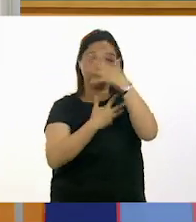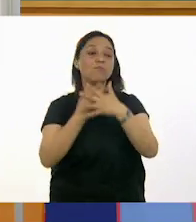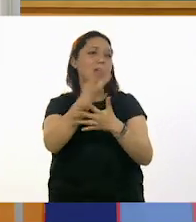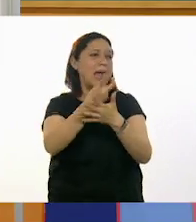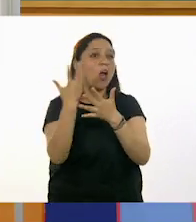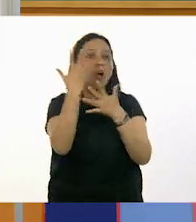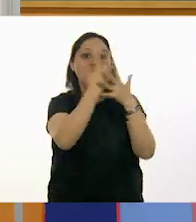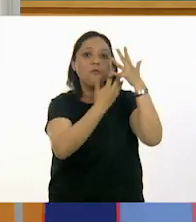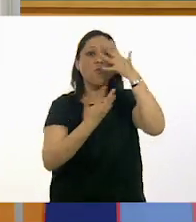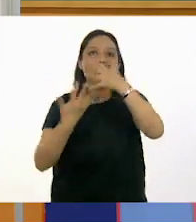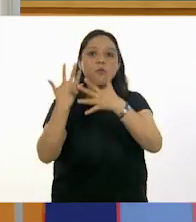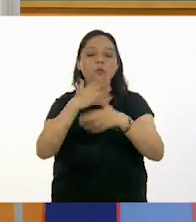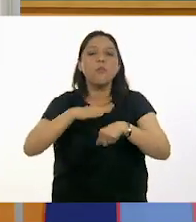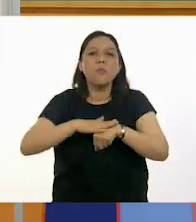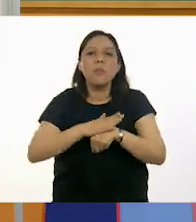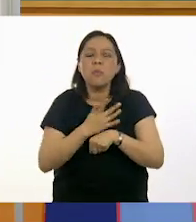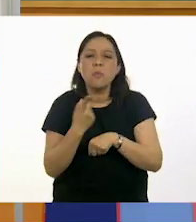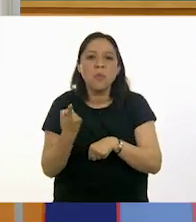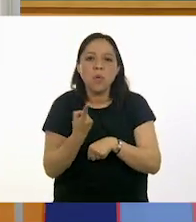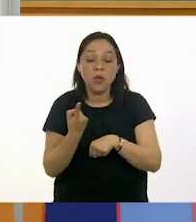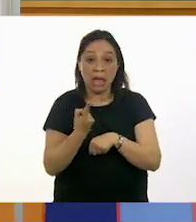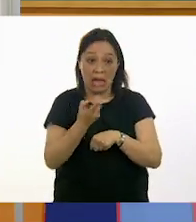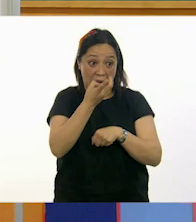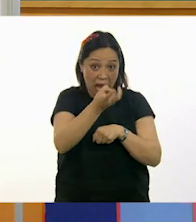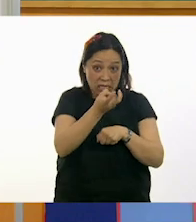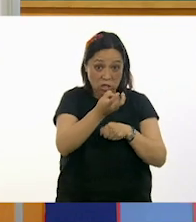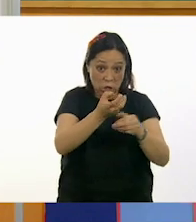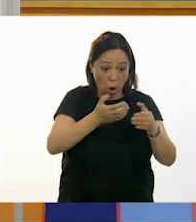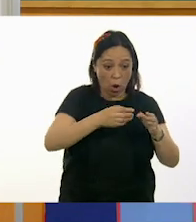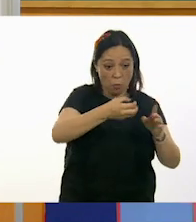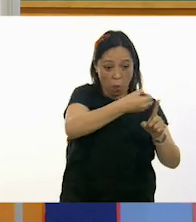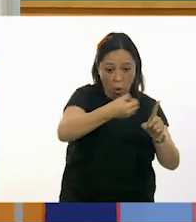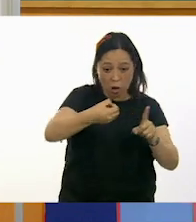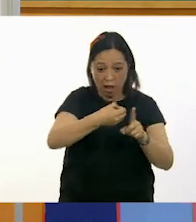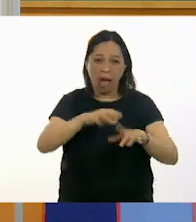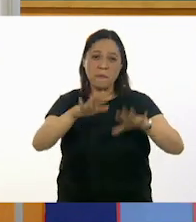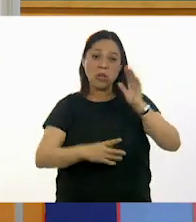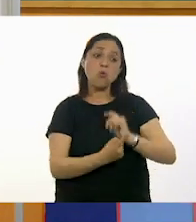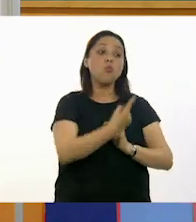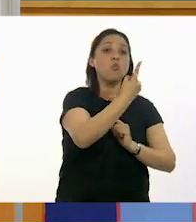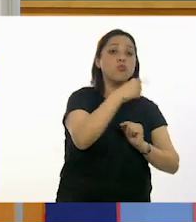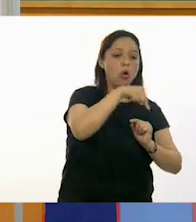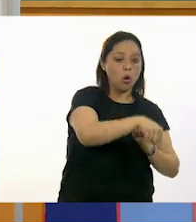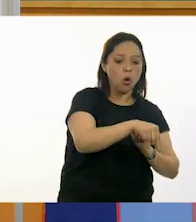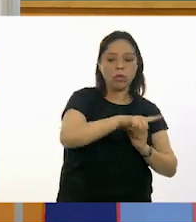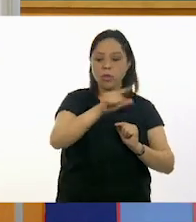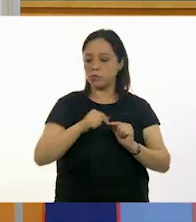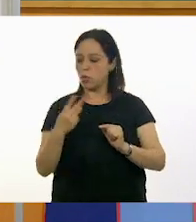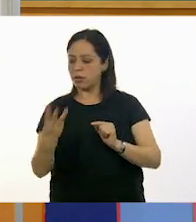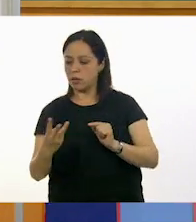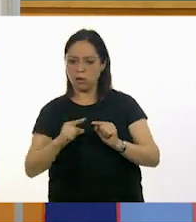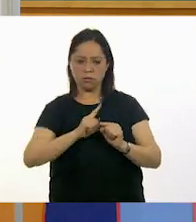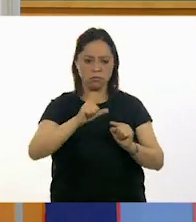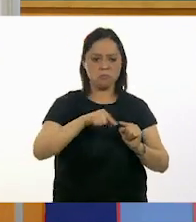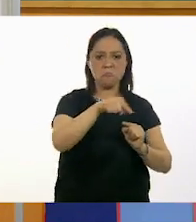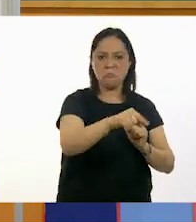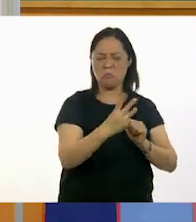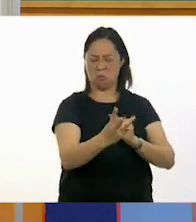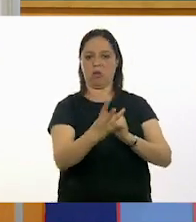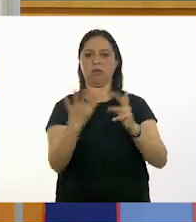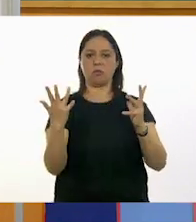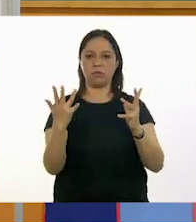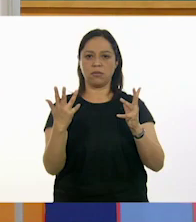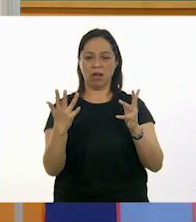porque inclusive las pistas como que no las tiene muy bien acomodadas. Menciona primero la 1, luego la 3, luego la 4. Eso hace